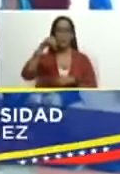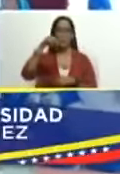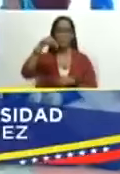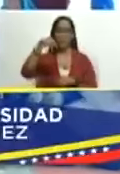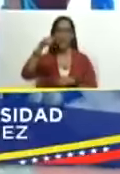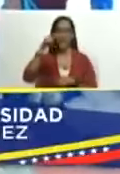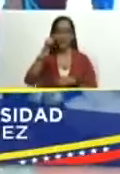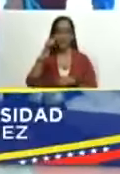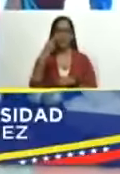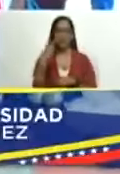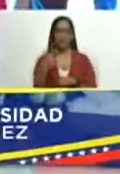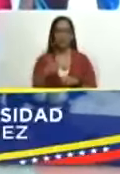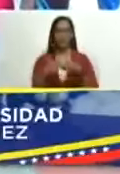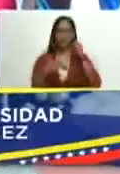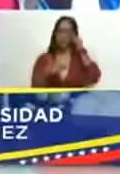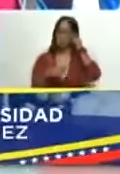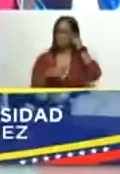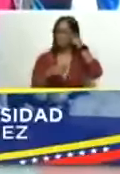la climatización